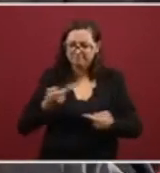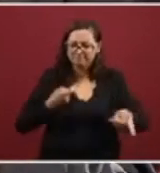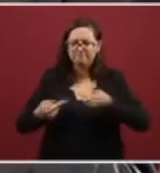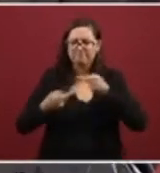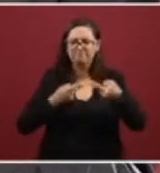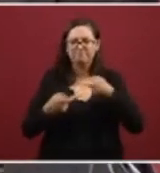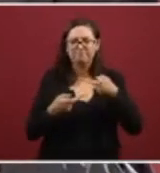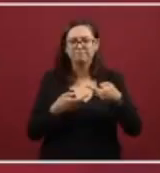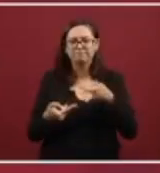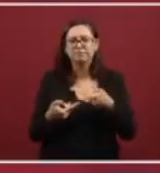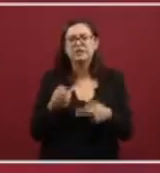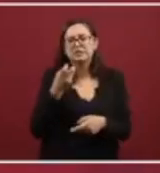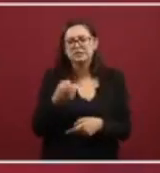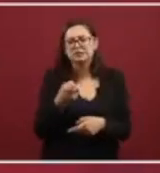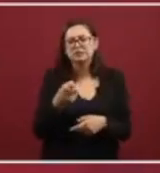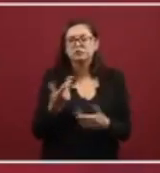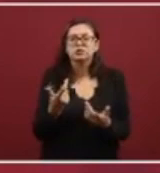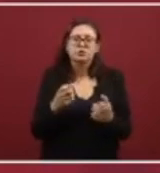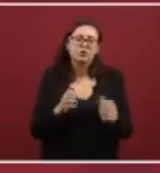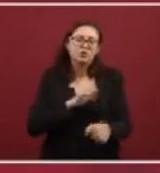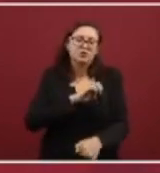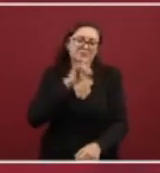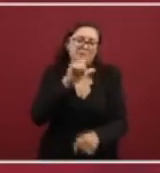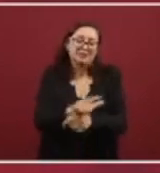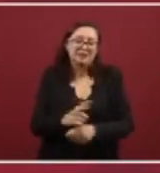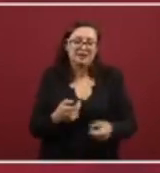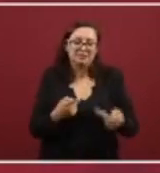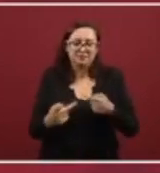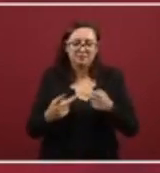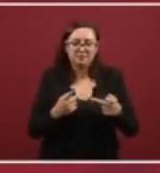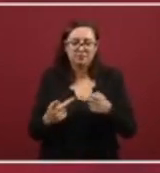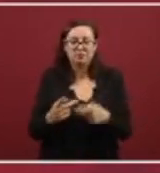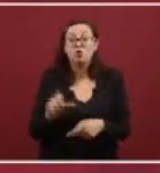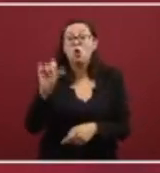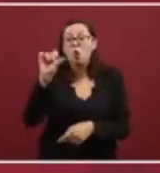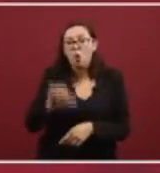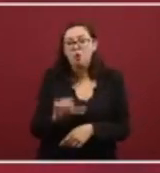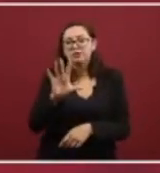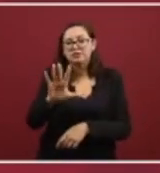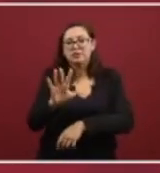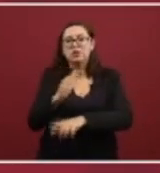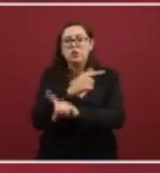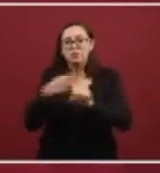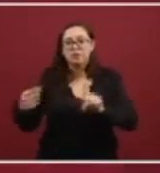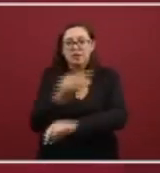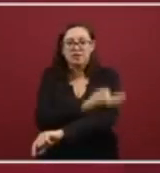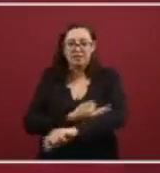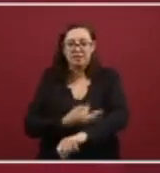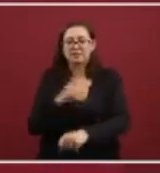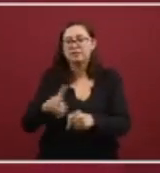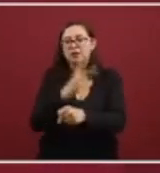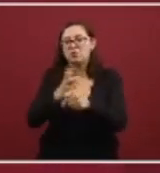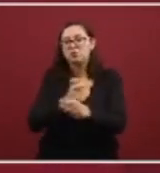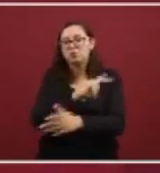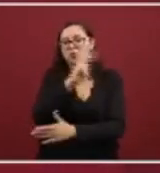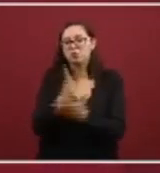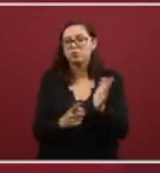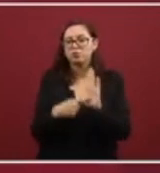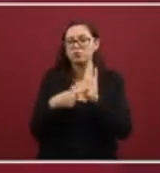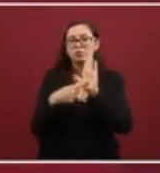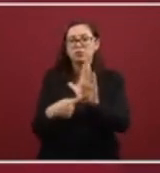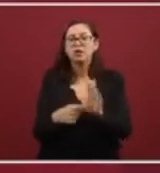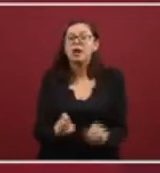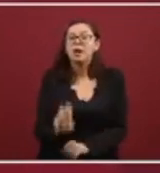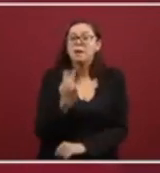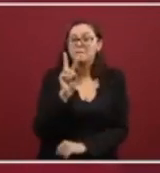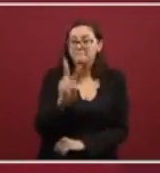se creó esa área de este plan especial. Como yo decía, el día de hoy a las 5:30 de la tarde va a presentar su programa detallado. El viernes la